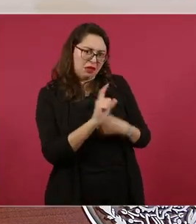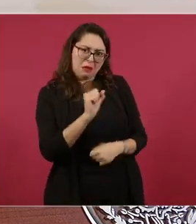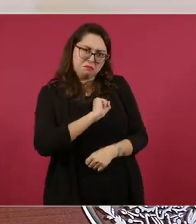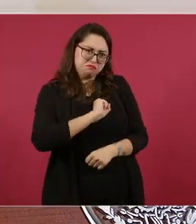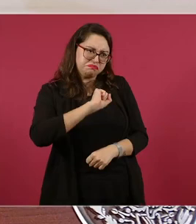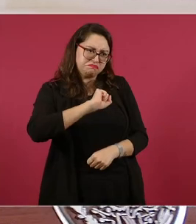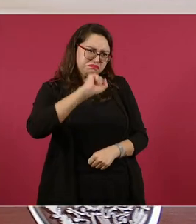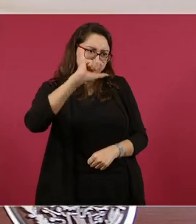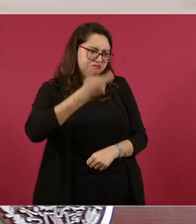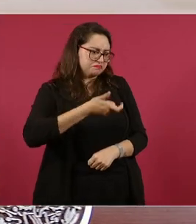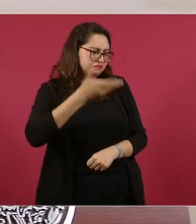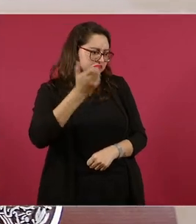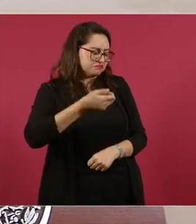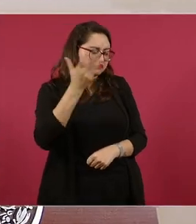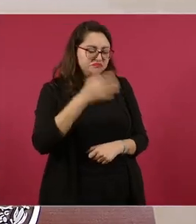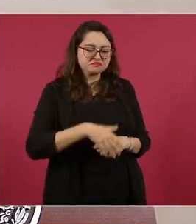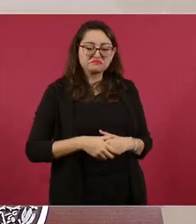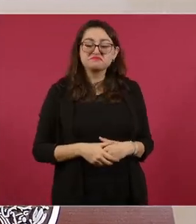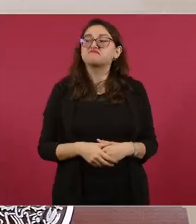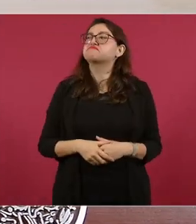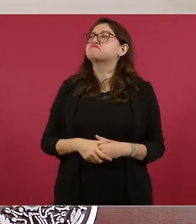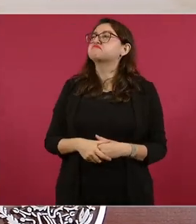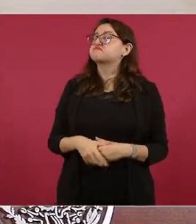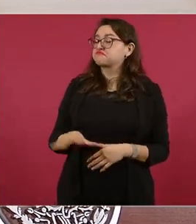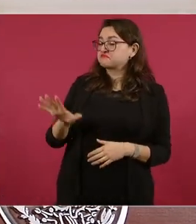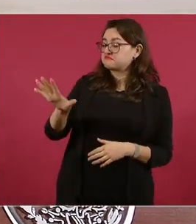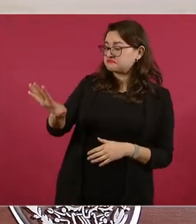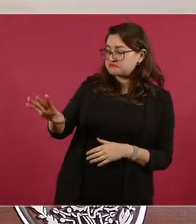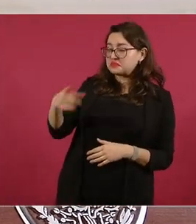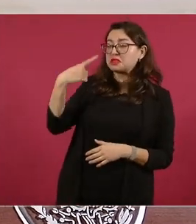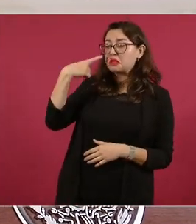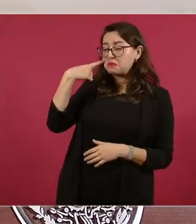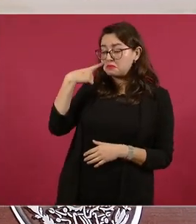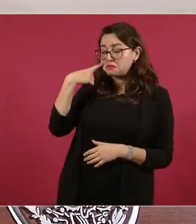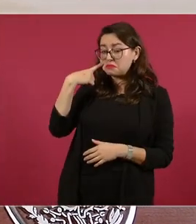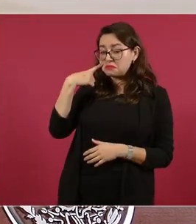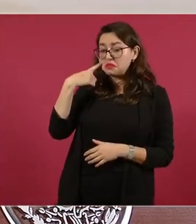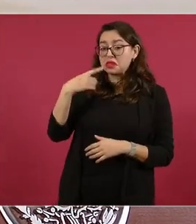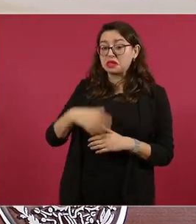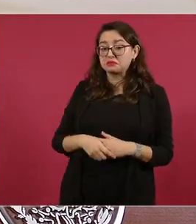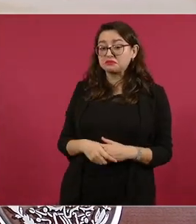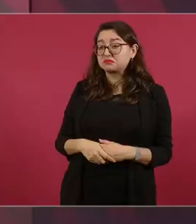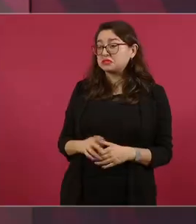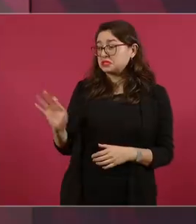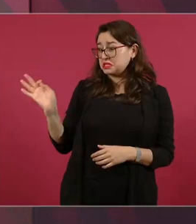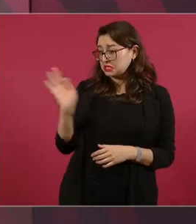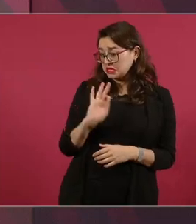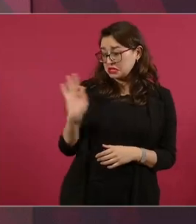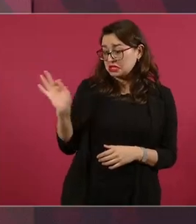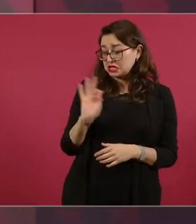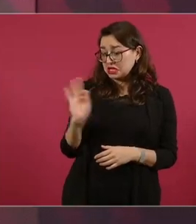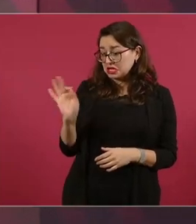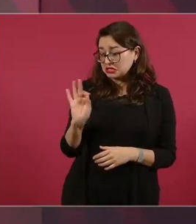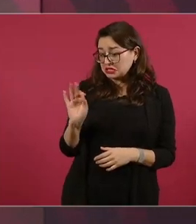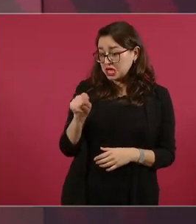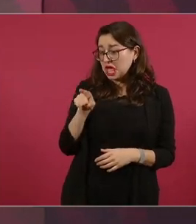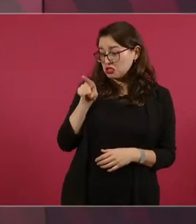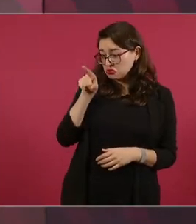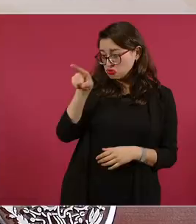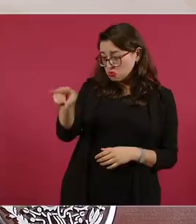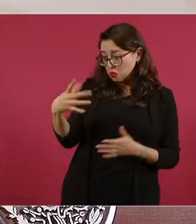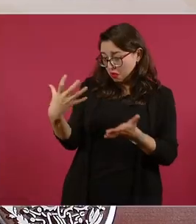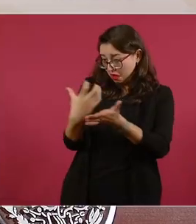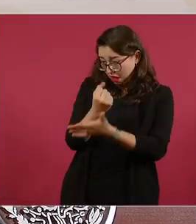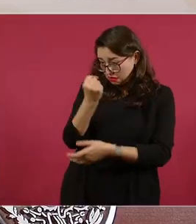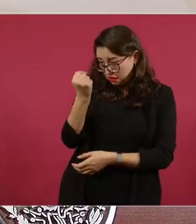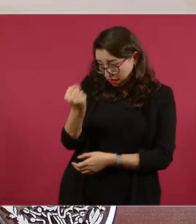Voltea y le dice, mira, si gobernaran ustedes, ni carne habría.